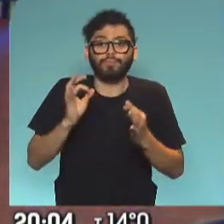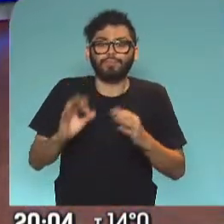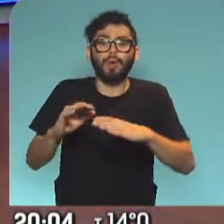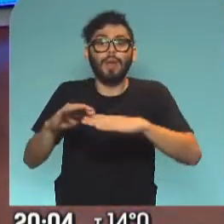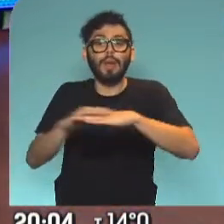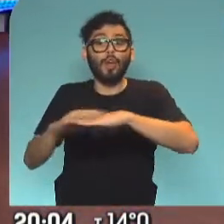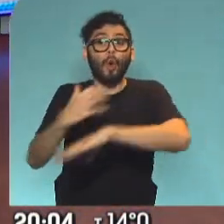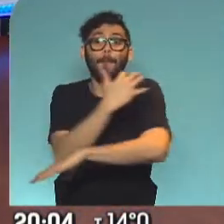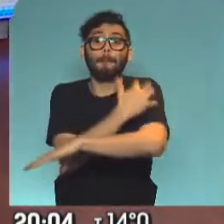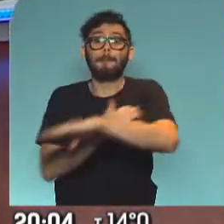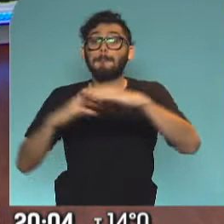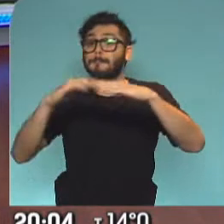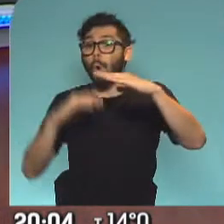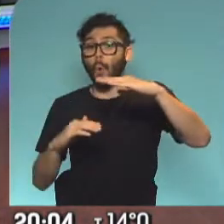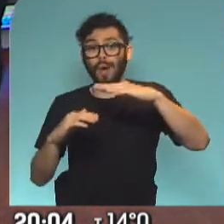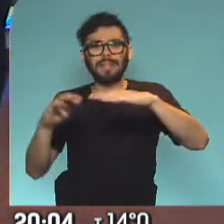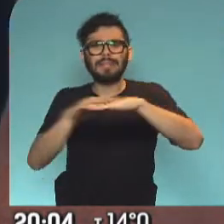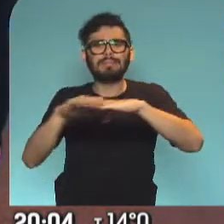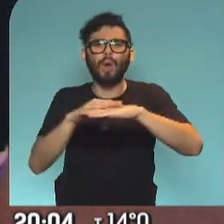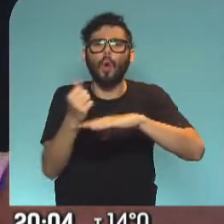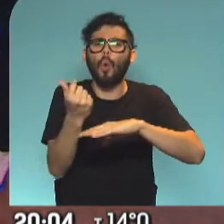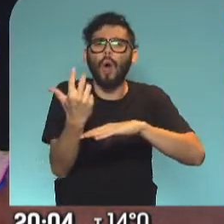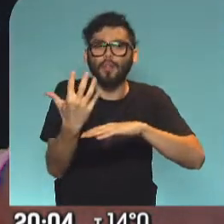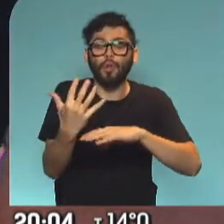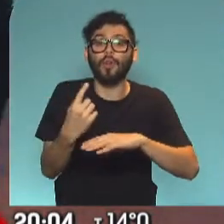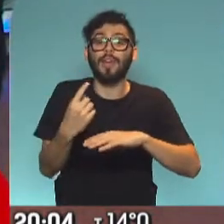línea de la pobreza? El INDEC dice 47.216